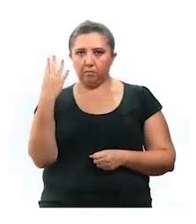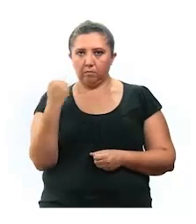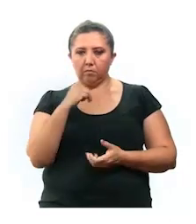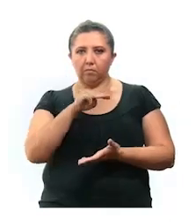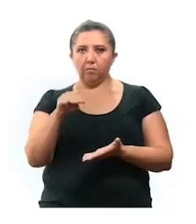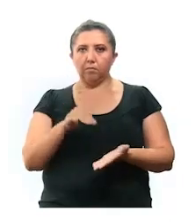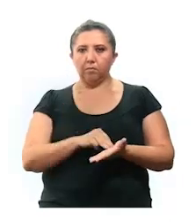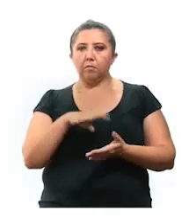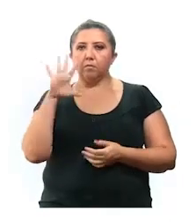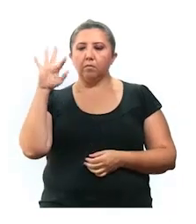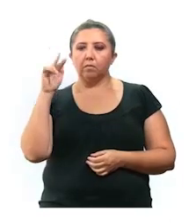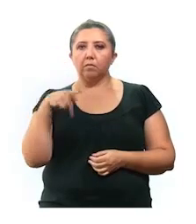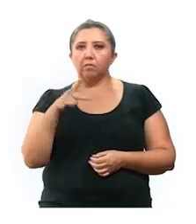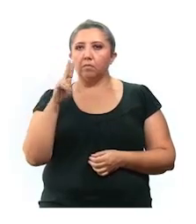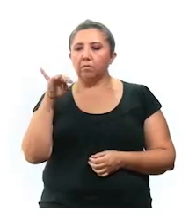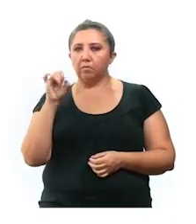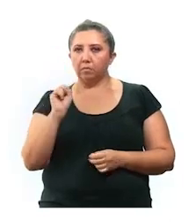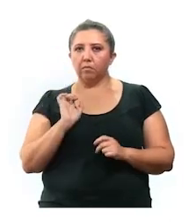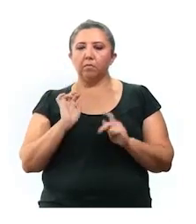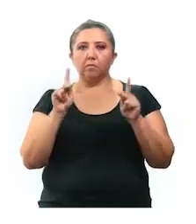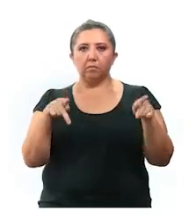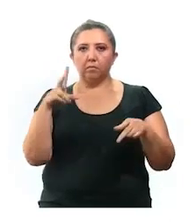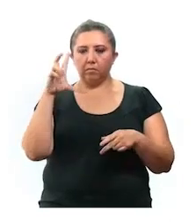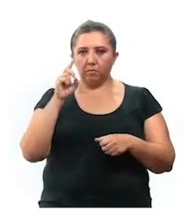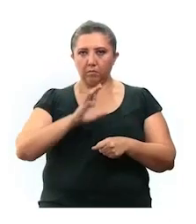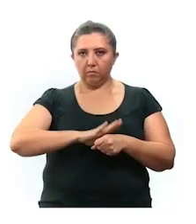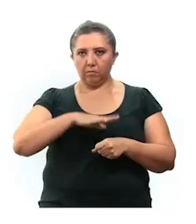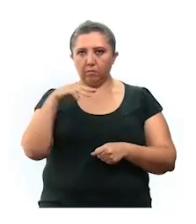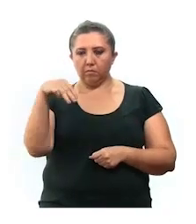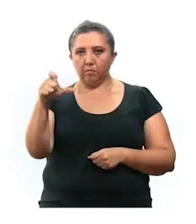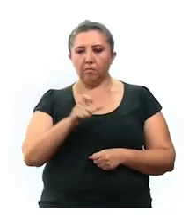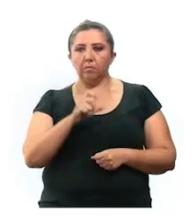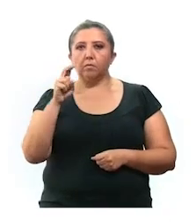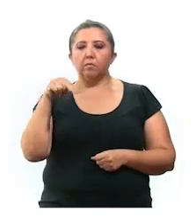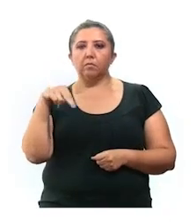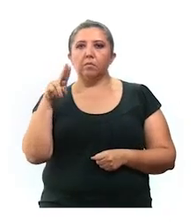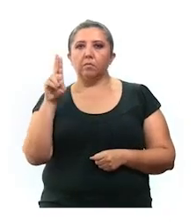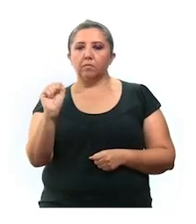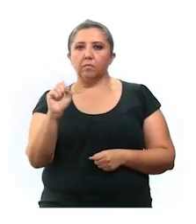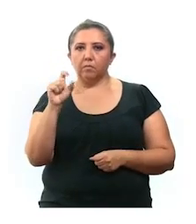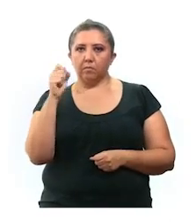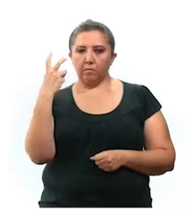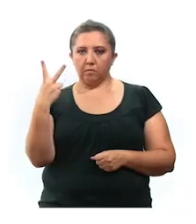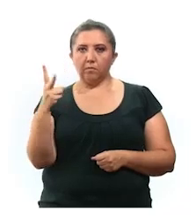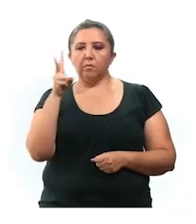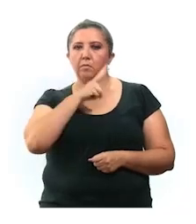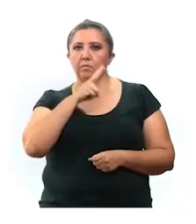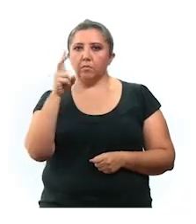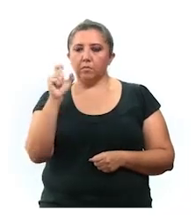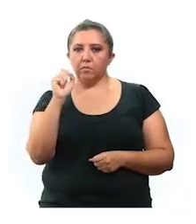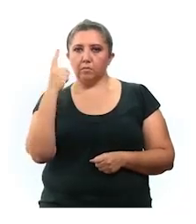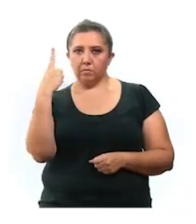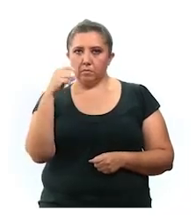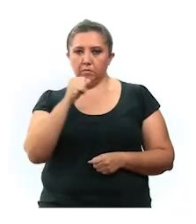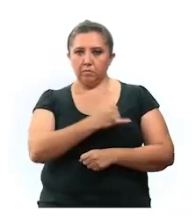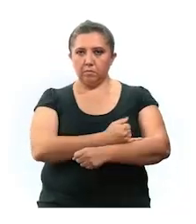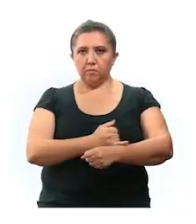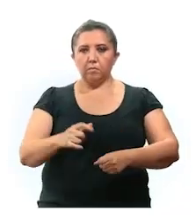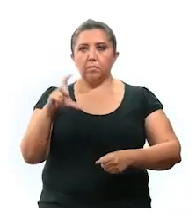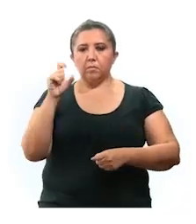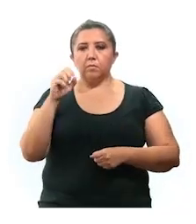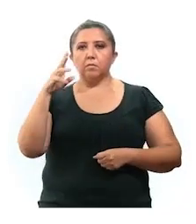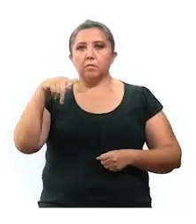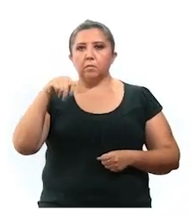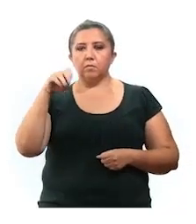en Mérida, 40 en Canacín y Progreso, 30 más en Mascanú y Tixcocop, 22 en Valladolid, 21 en Izamal, 20 en